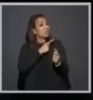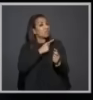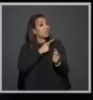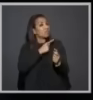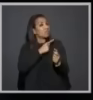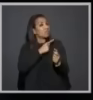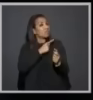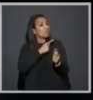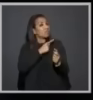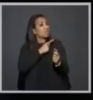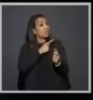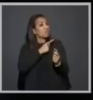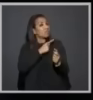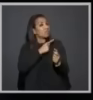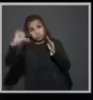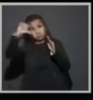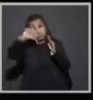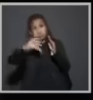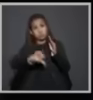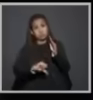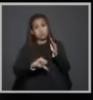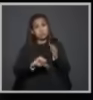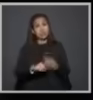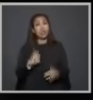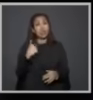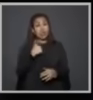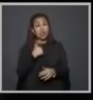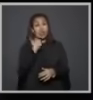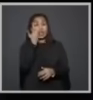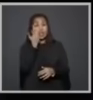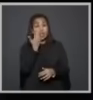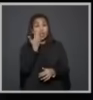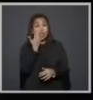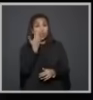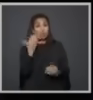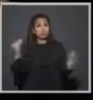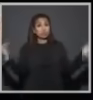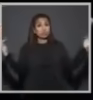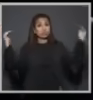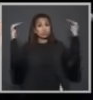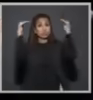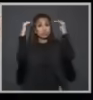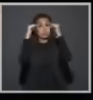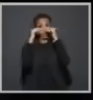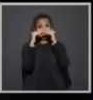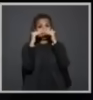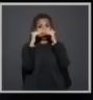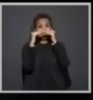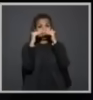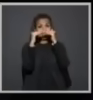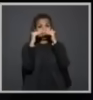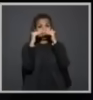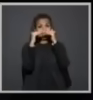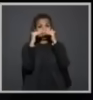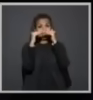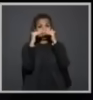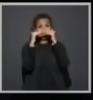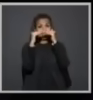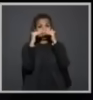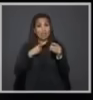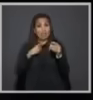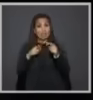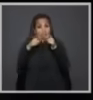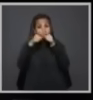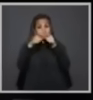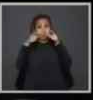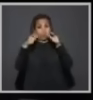decrecen. Entonces nosotros buscamos que el crecimiento sea parejo, horizontal, y